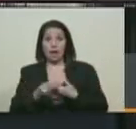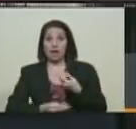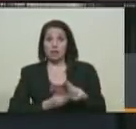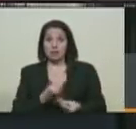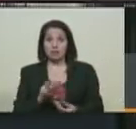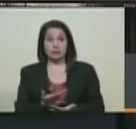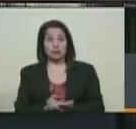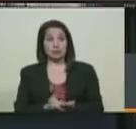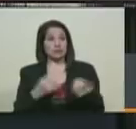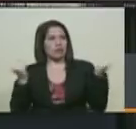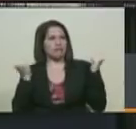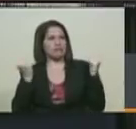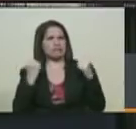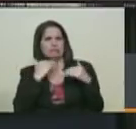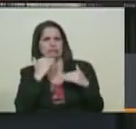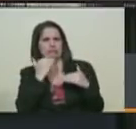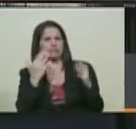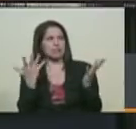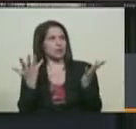pegando frío, ¿verdad?